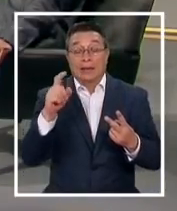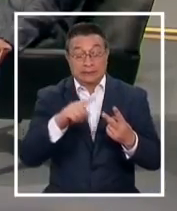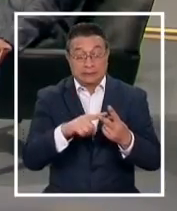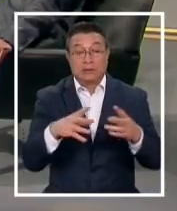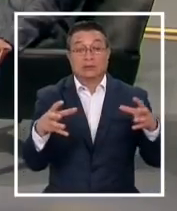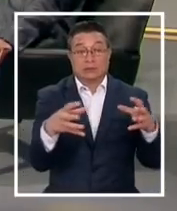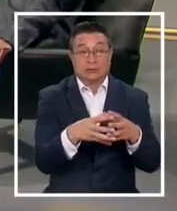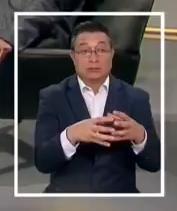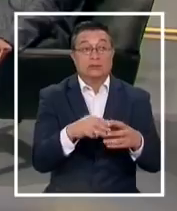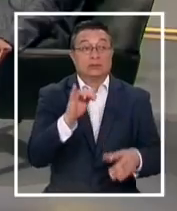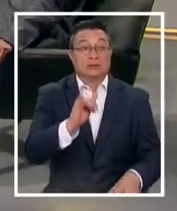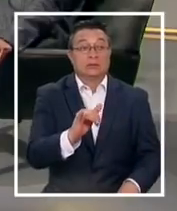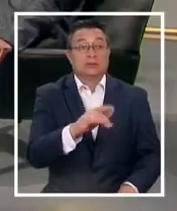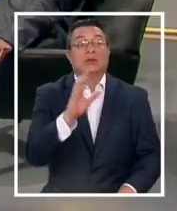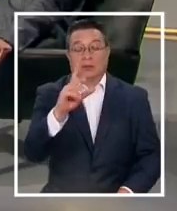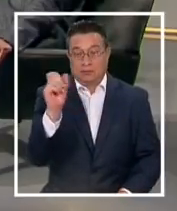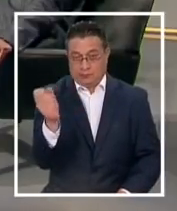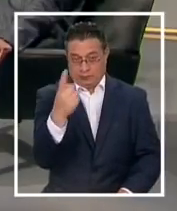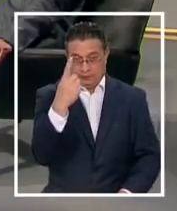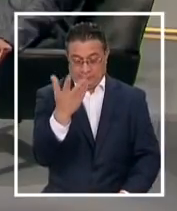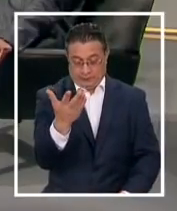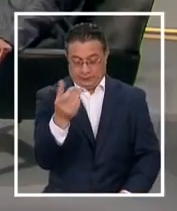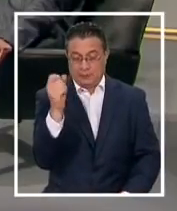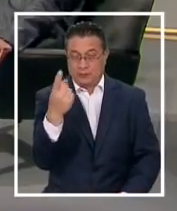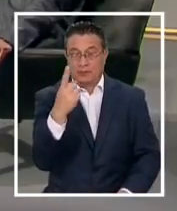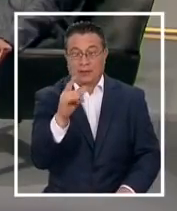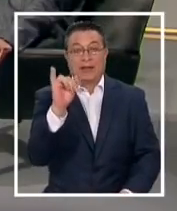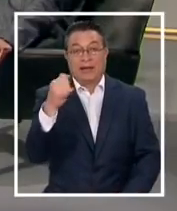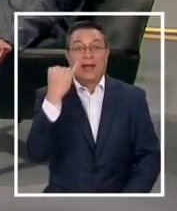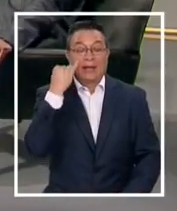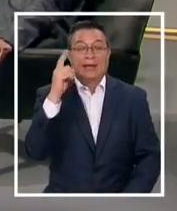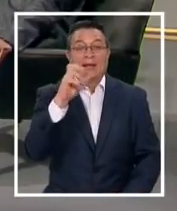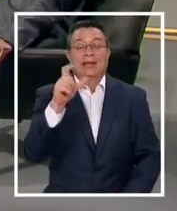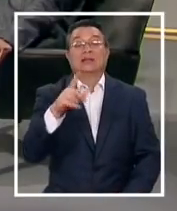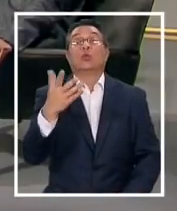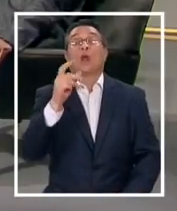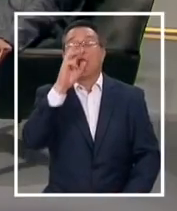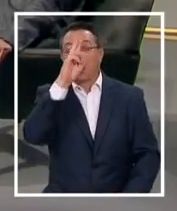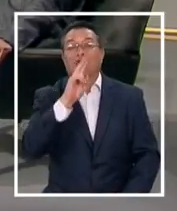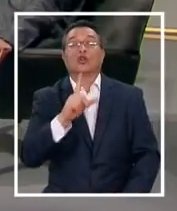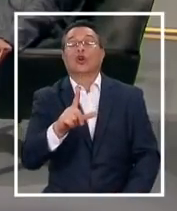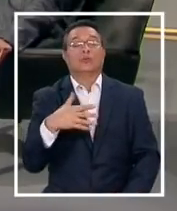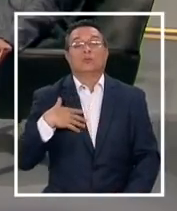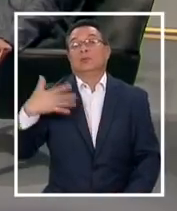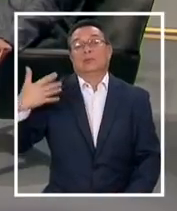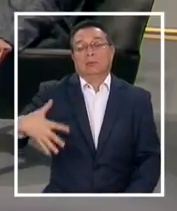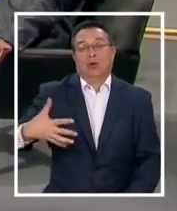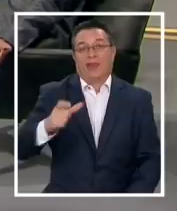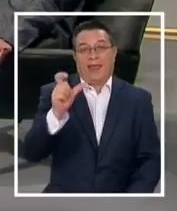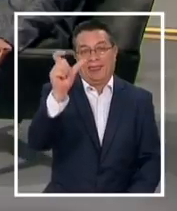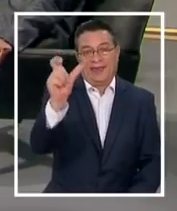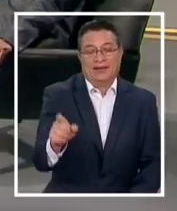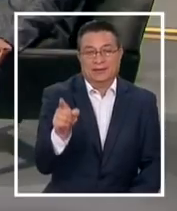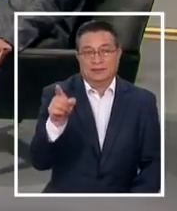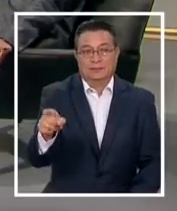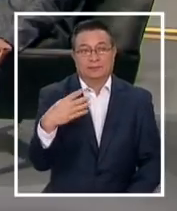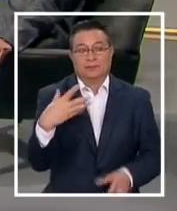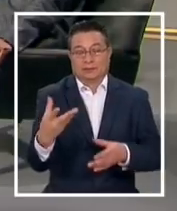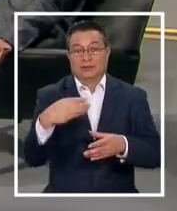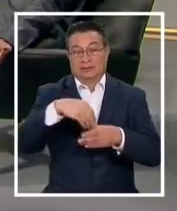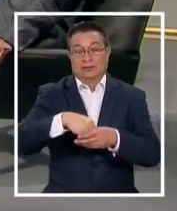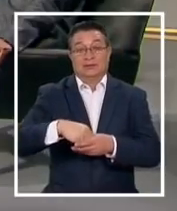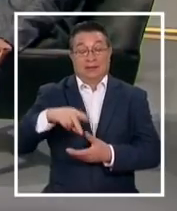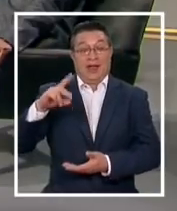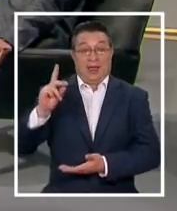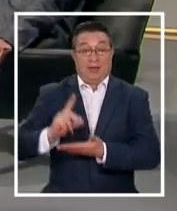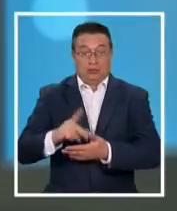sector. Pamela Giles, partamos por lo primero. Pamela Giles, ¿qué rol tuvo en esto? ¿Qué importancia tiene? ¿Lo viste dentro de la Cámara